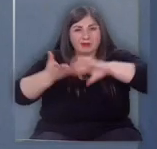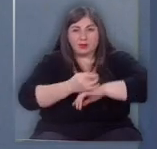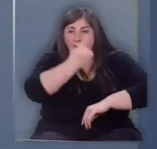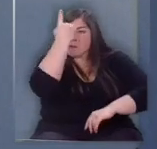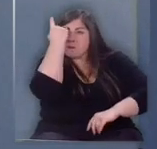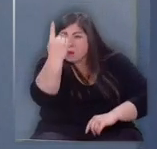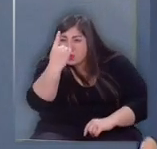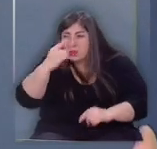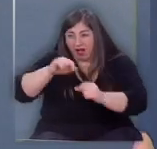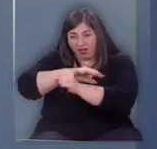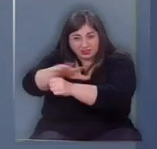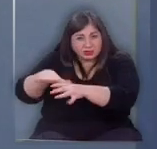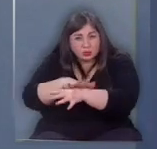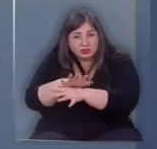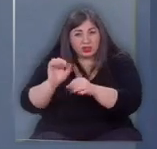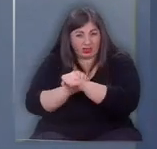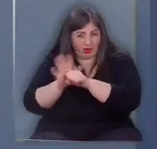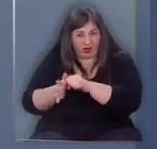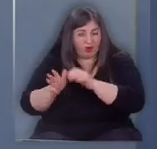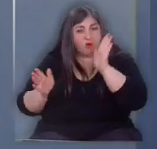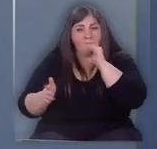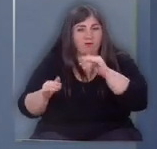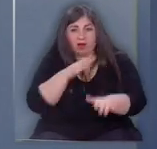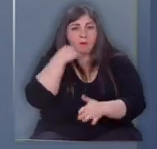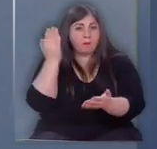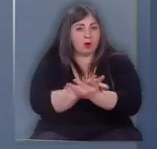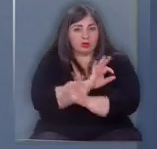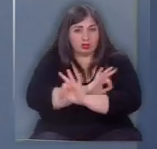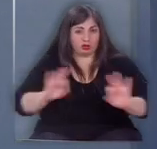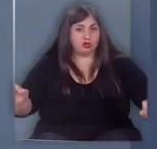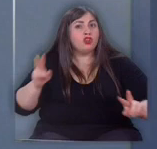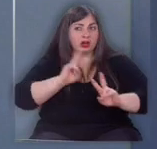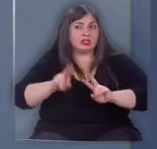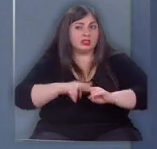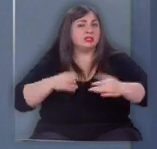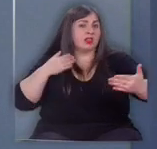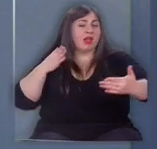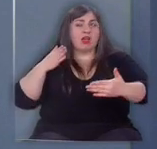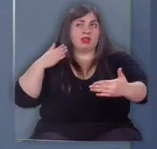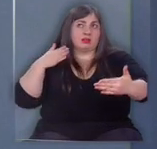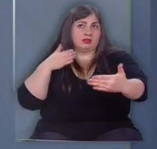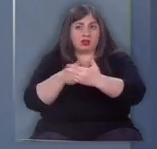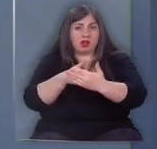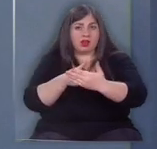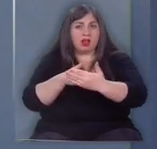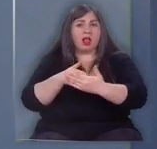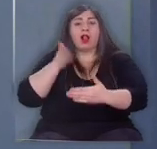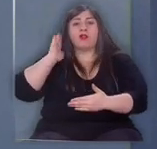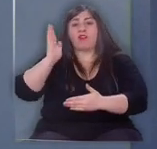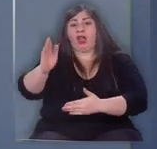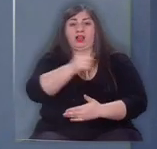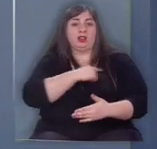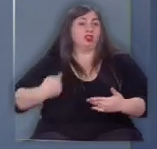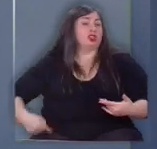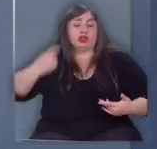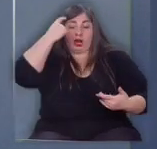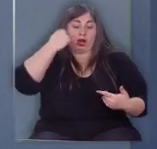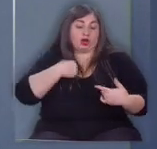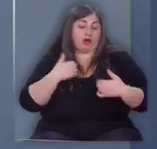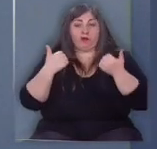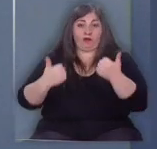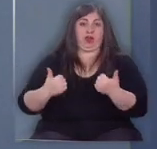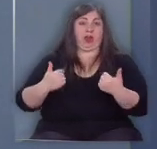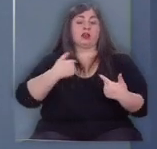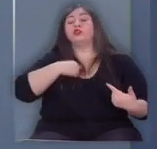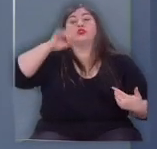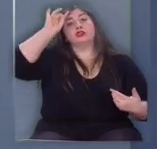caso? Cuando no había ningún muerto, yo puse restricciones a los viajeros de China y creo que lo estoy haciendo bien, porque,